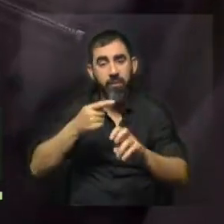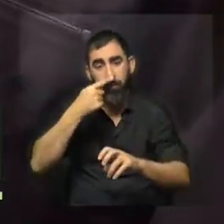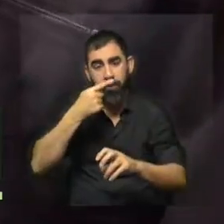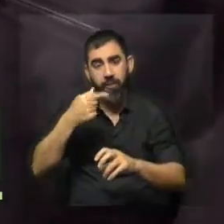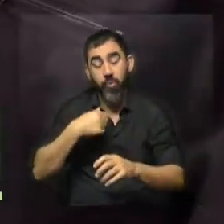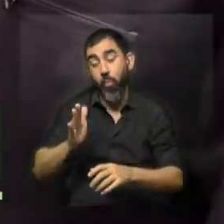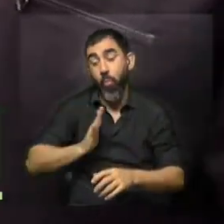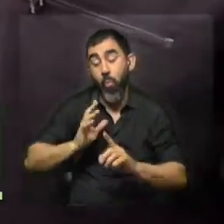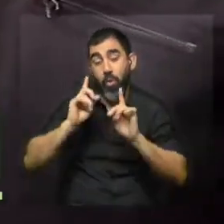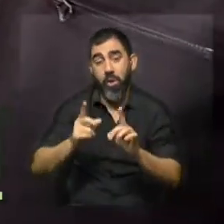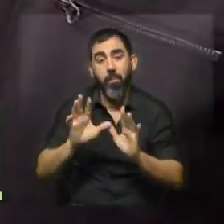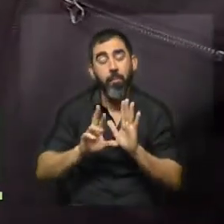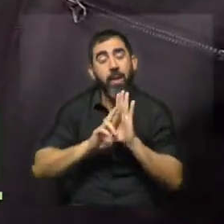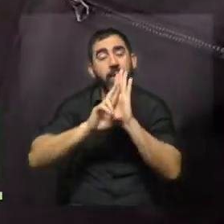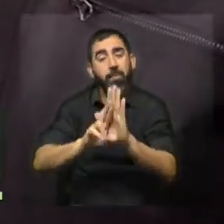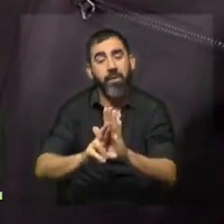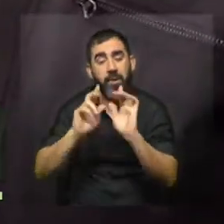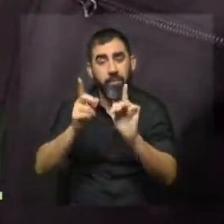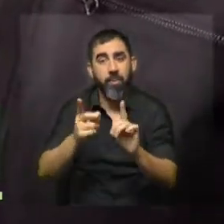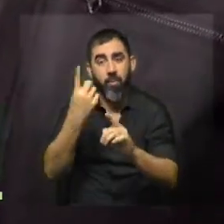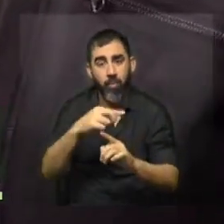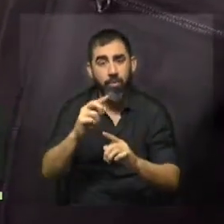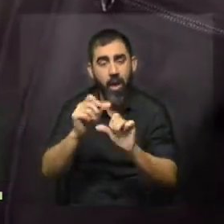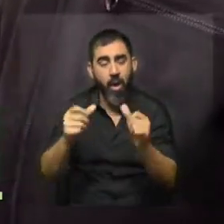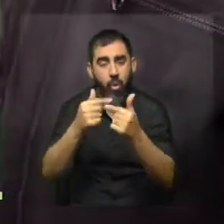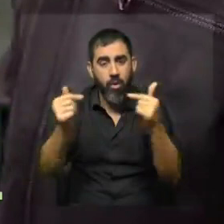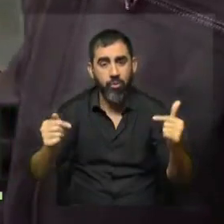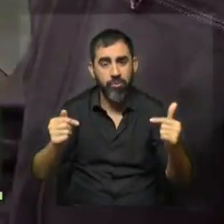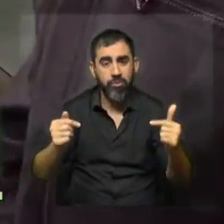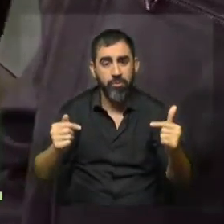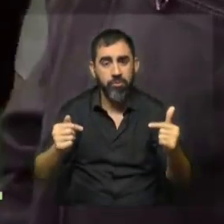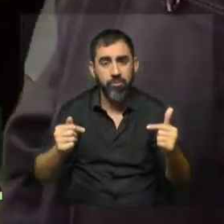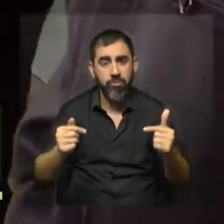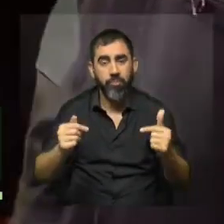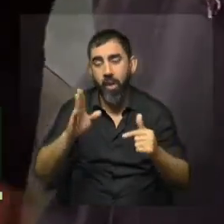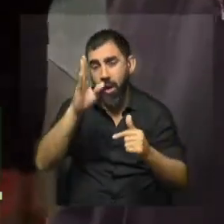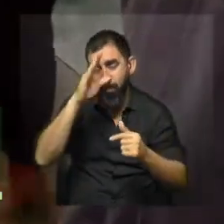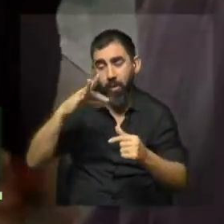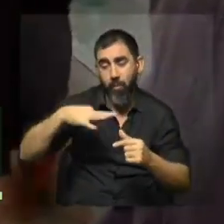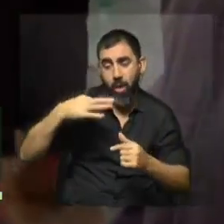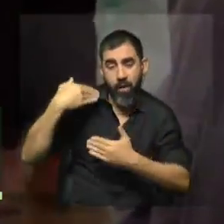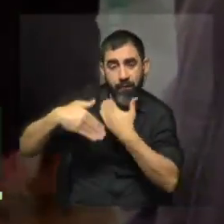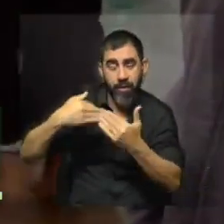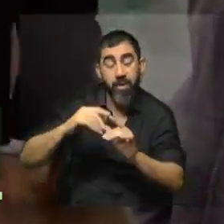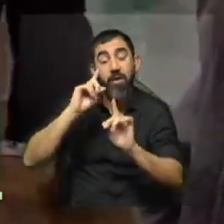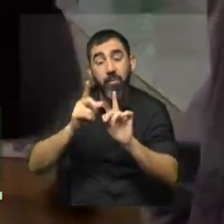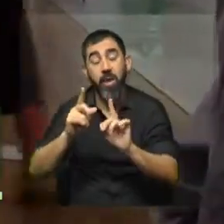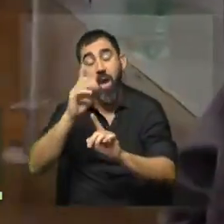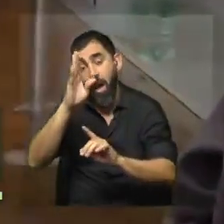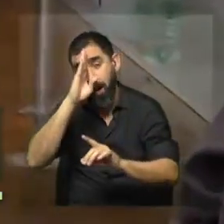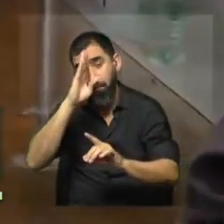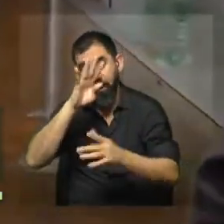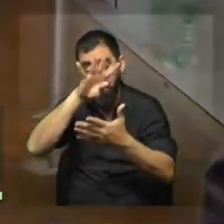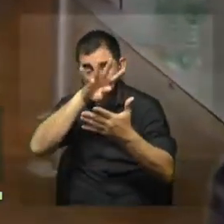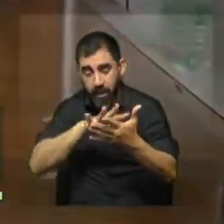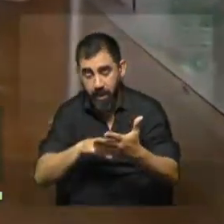soy mujer y me representa, así que por eso sé esas cosas. Es como, en parte lo aprendés por la vida sola y en parte también lo